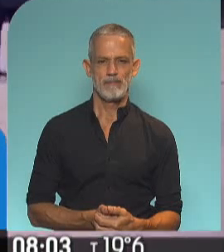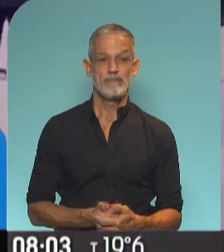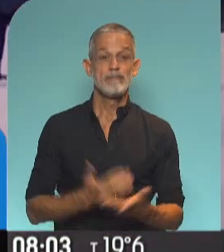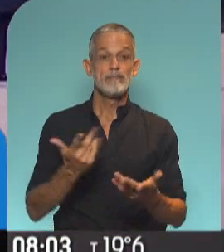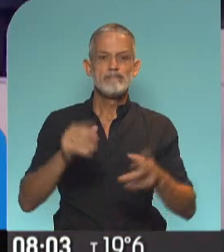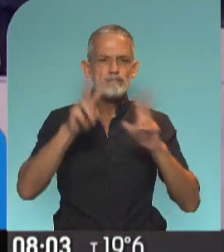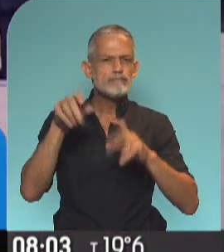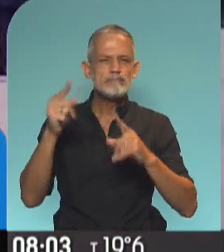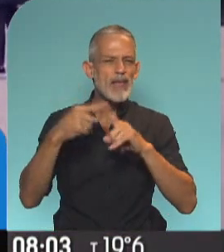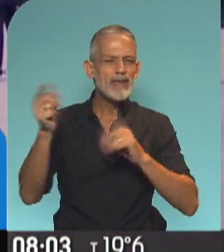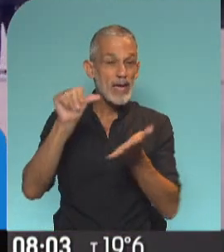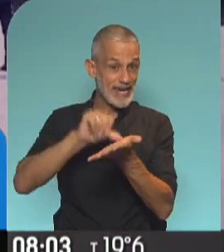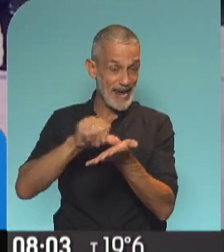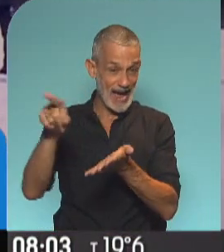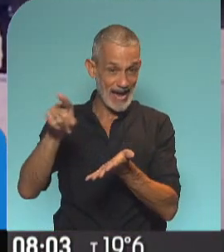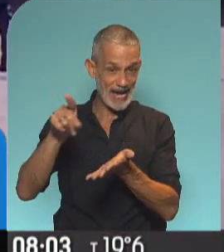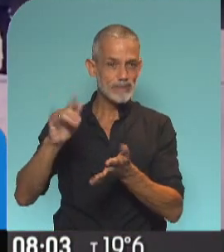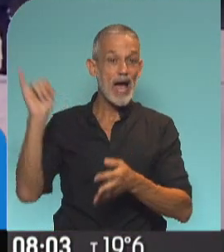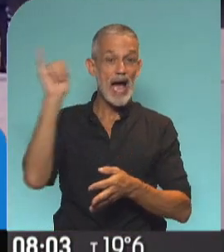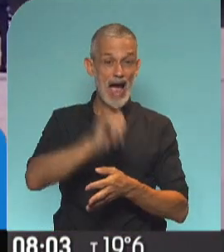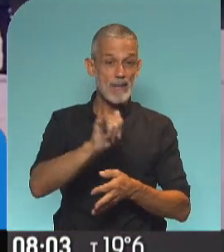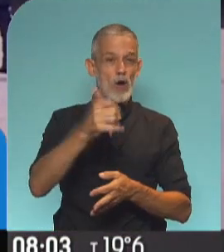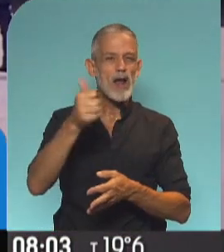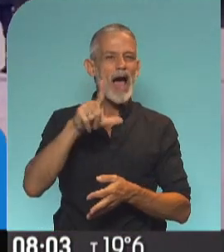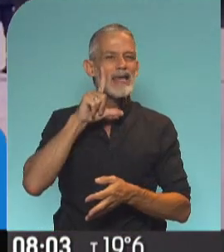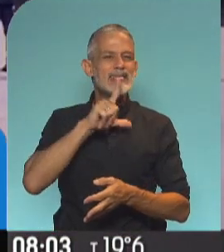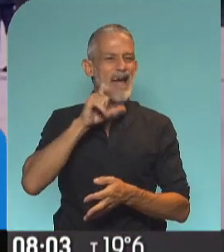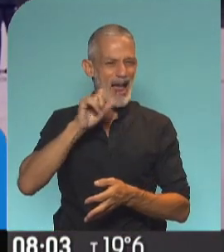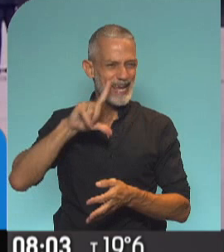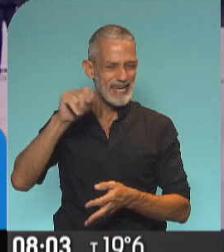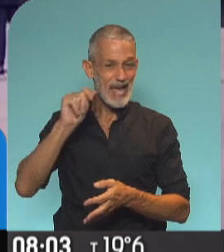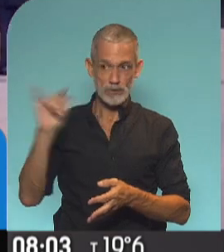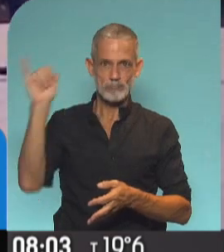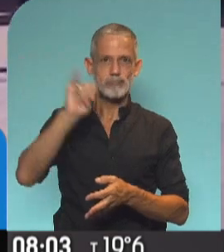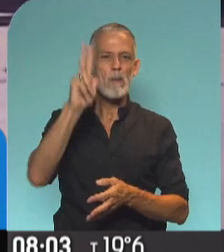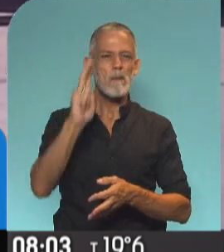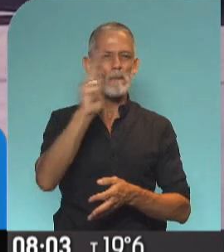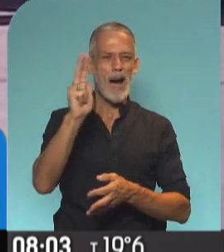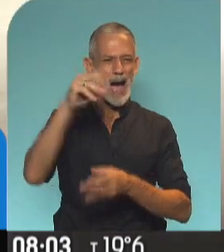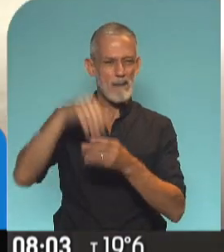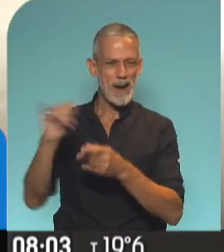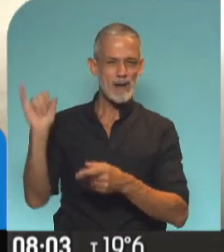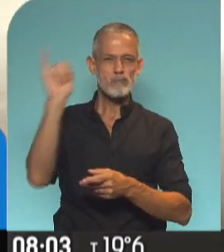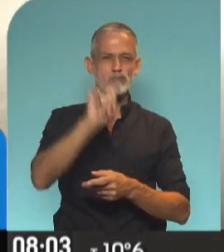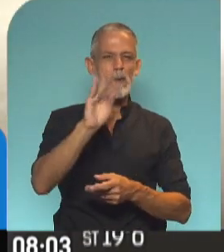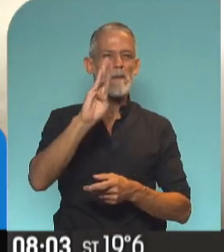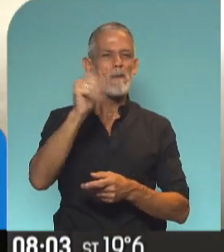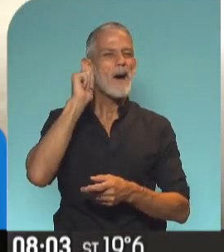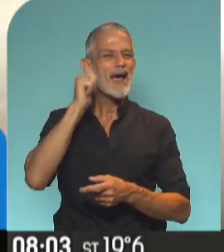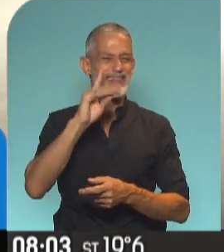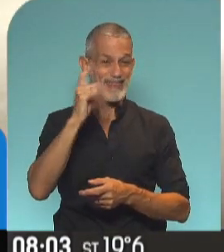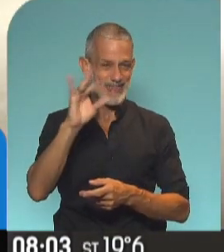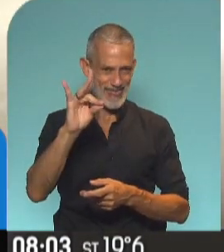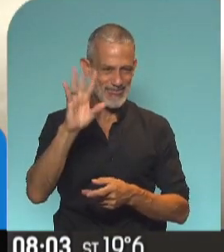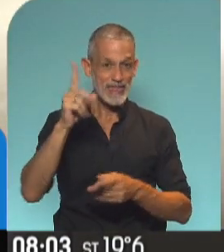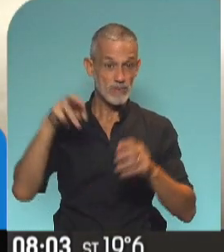Vamos directamente a Irak. Este es el avión de Alitalia que trasladó al Papa Francisco a Bagdad, allí ubicada ya